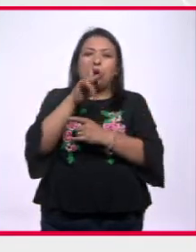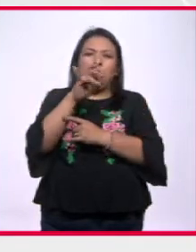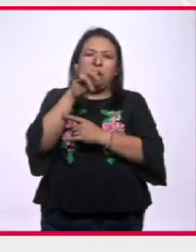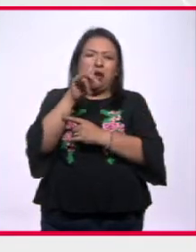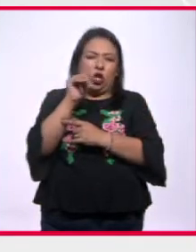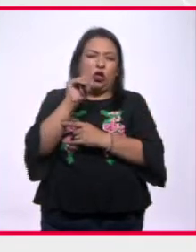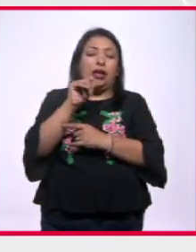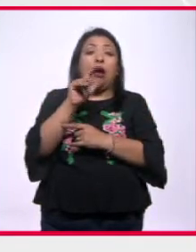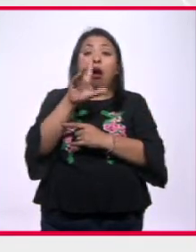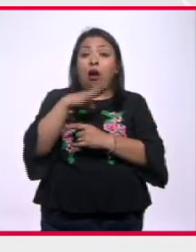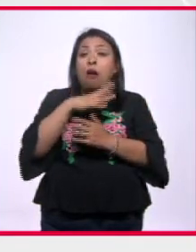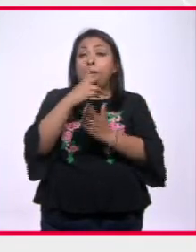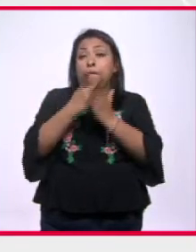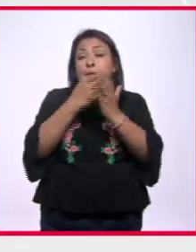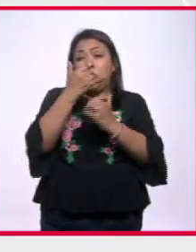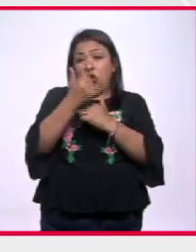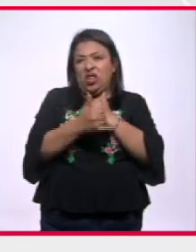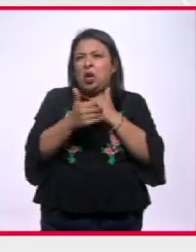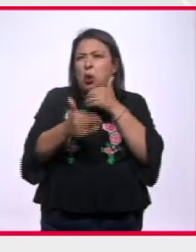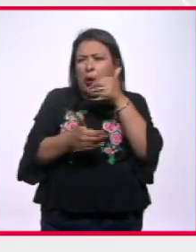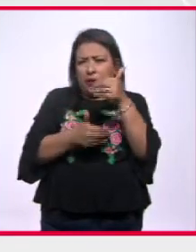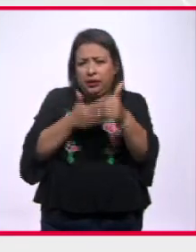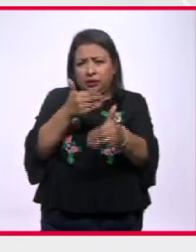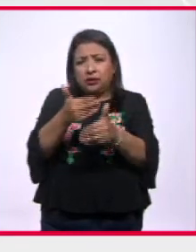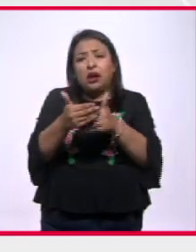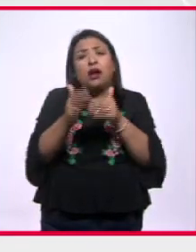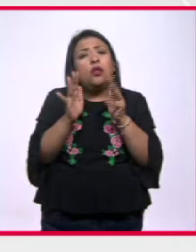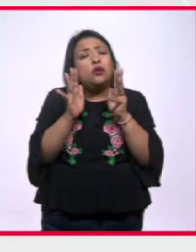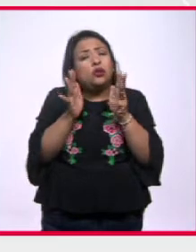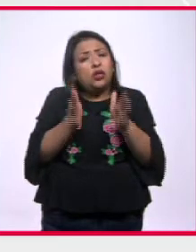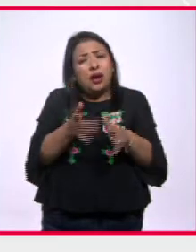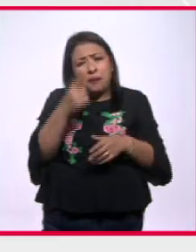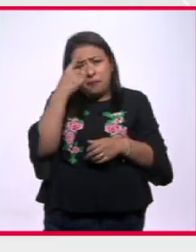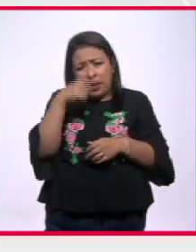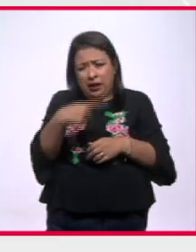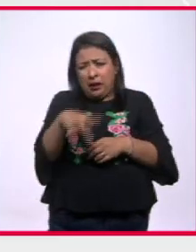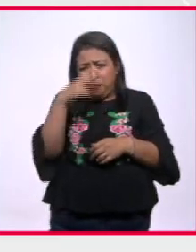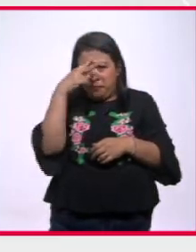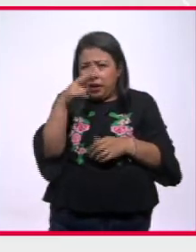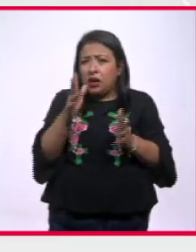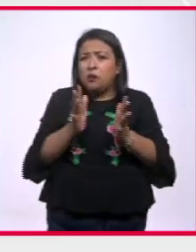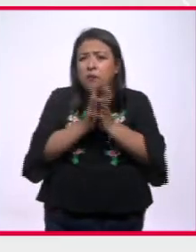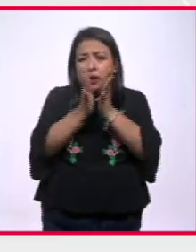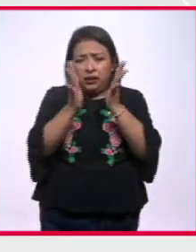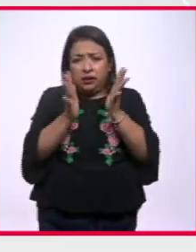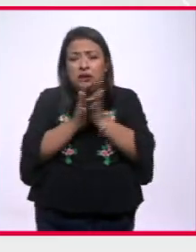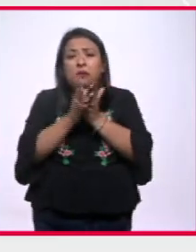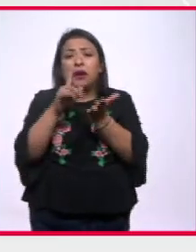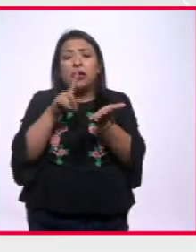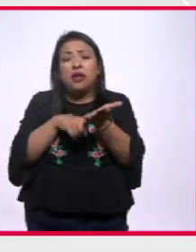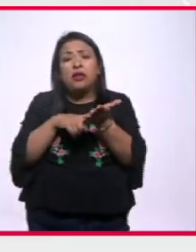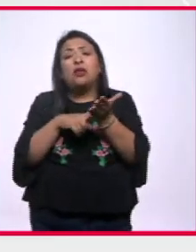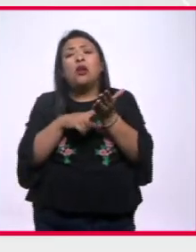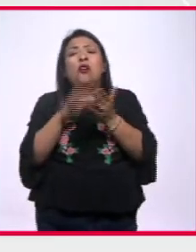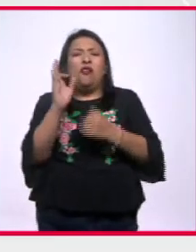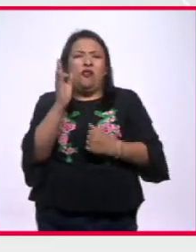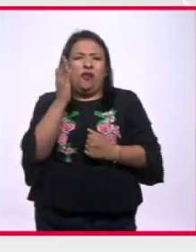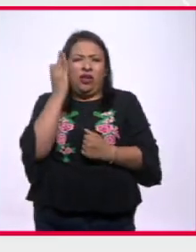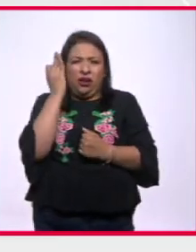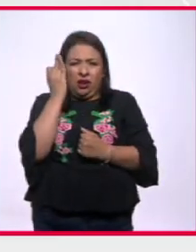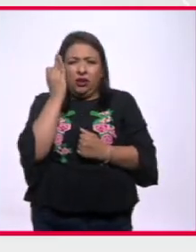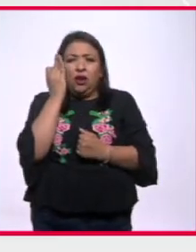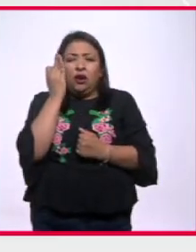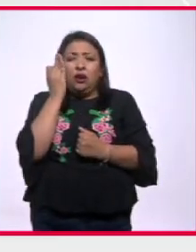un proyecto muy avanzado ya para que méxico colabore a través de la federación